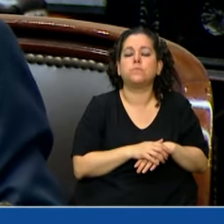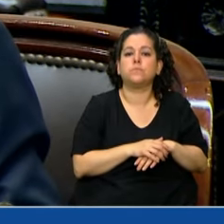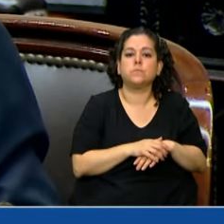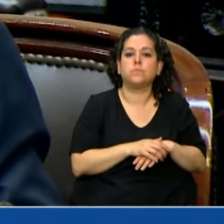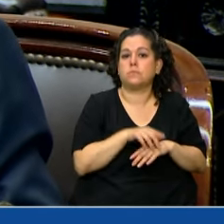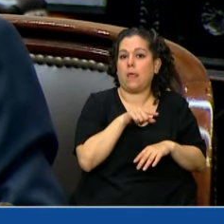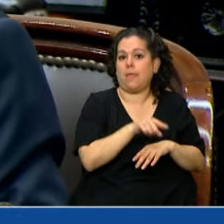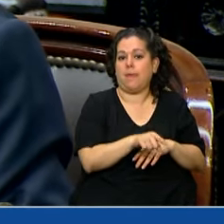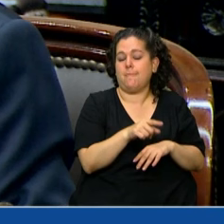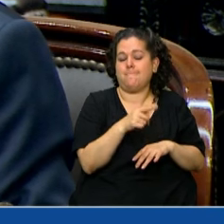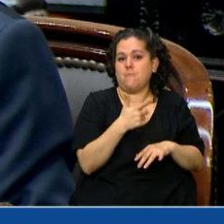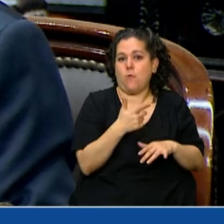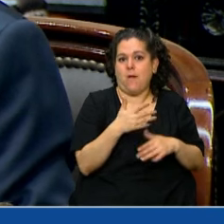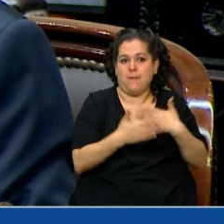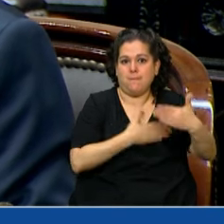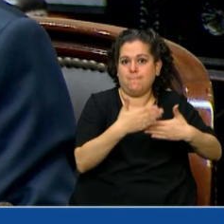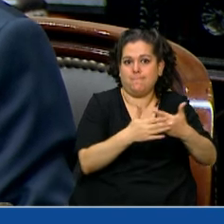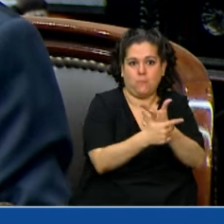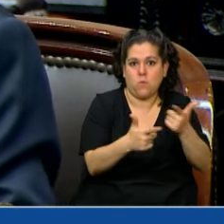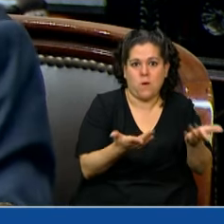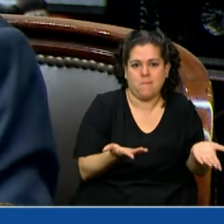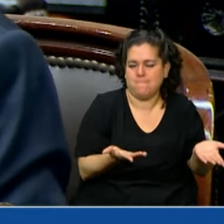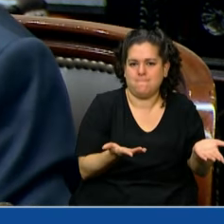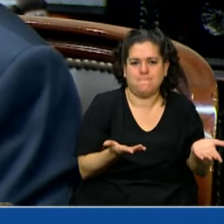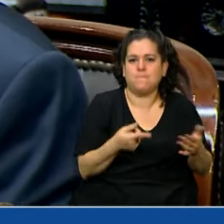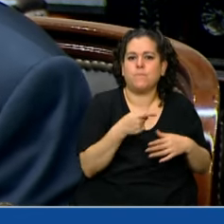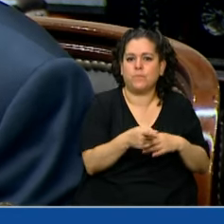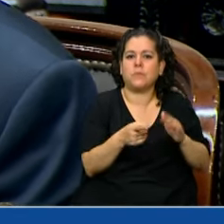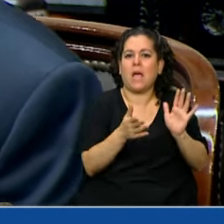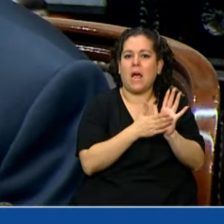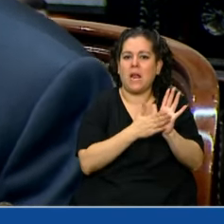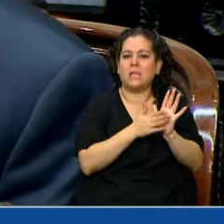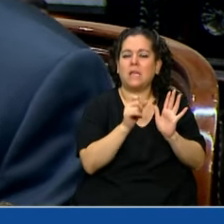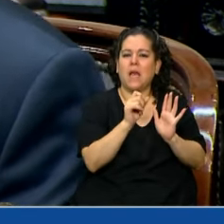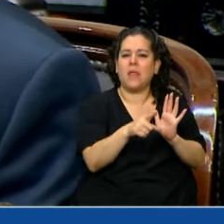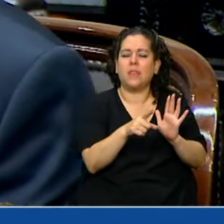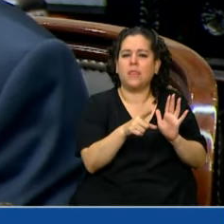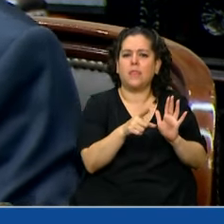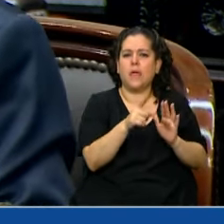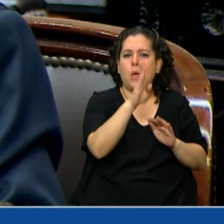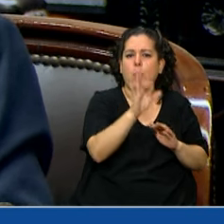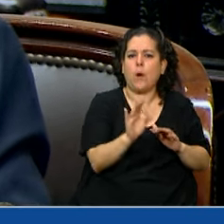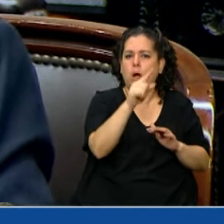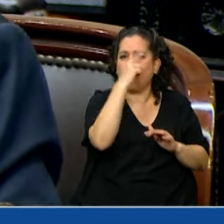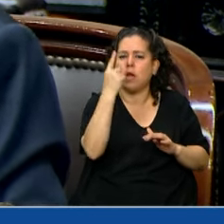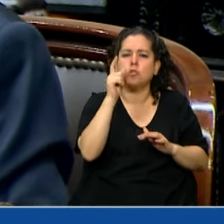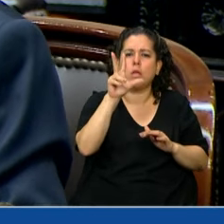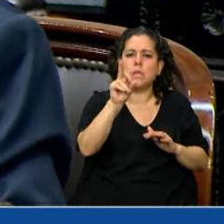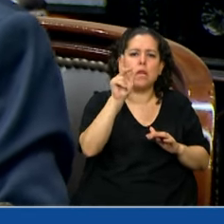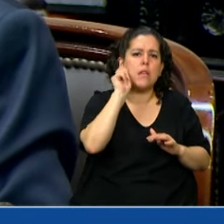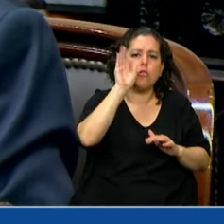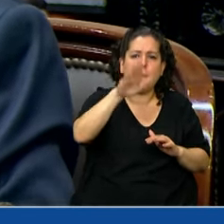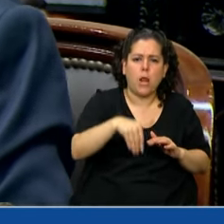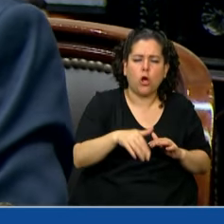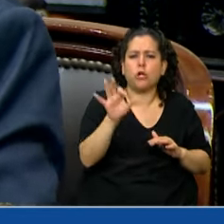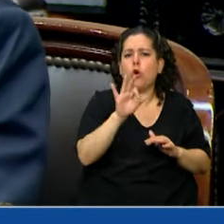está aplicándose las garantías a cargo de un fideicomiso del banco nación para jóvenes menores de 30 años y